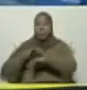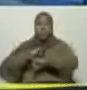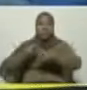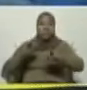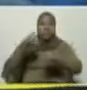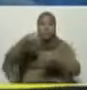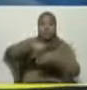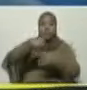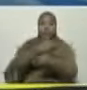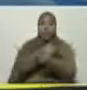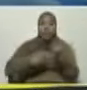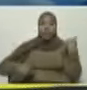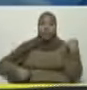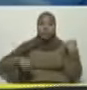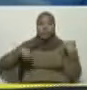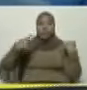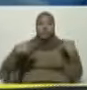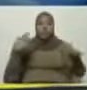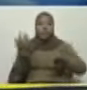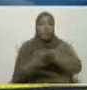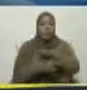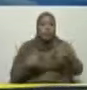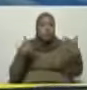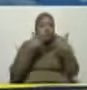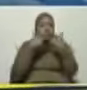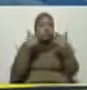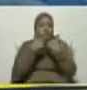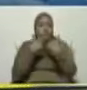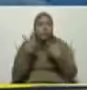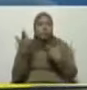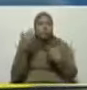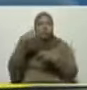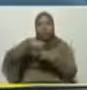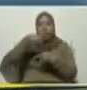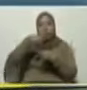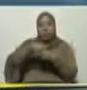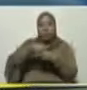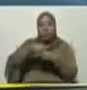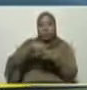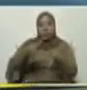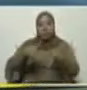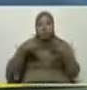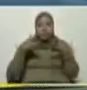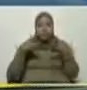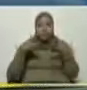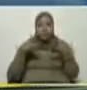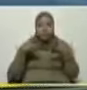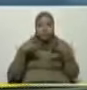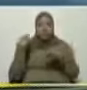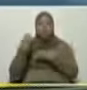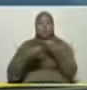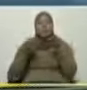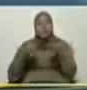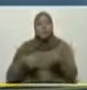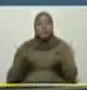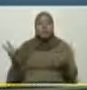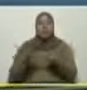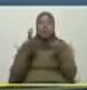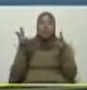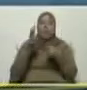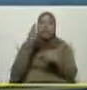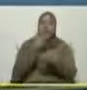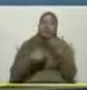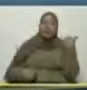día de la elección y después de la elección y bueno Venezuela tiene la fórmula mágica votar ganar asegurar la victoria de Nicolás